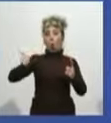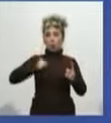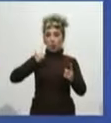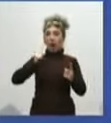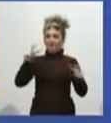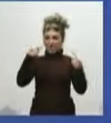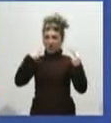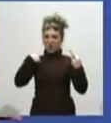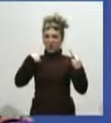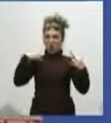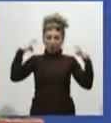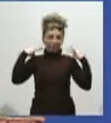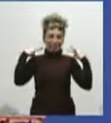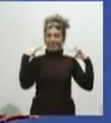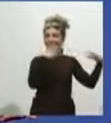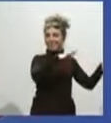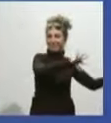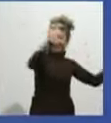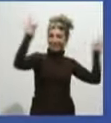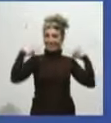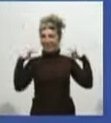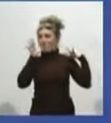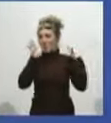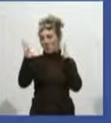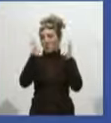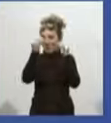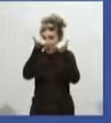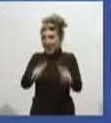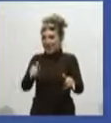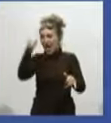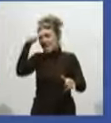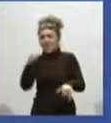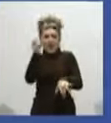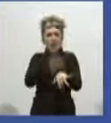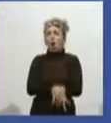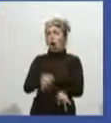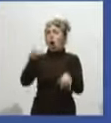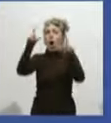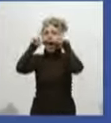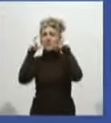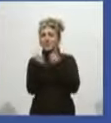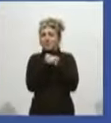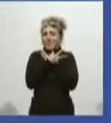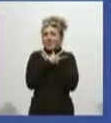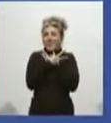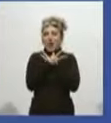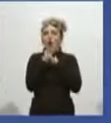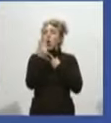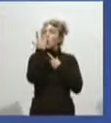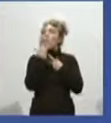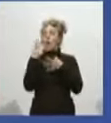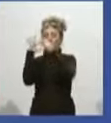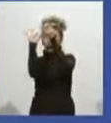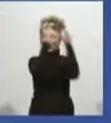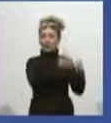cambiado. Claro, es que es un momento de fiesta el que toca ahora. Claro. Y ya lo saben, reloj, gafas, pajarita, pues del mismo color la pajarita, sí, porque en